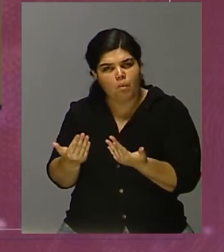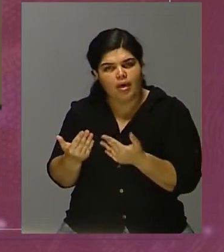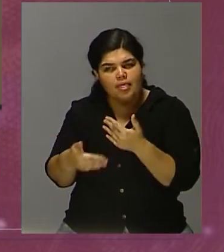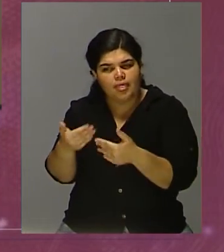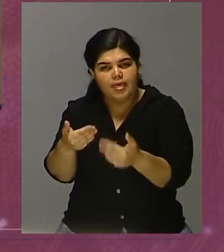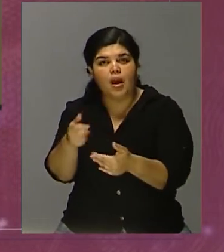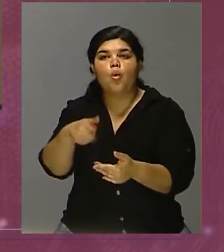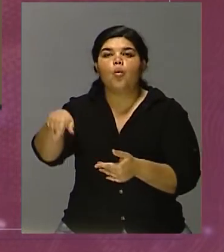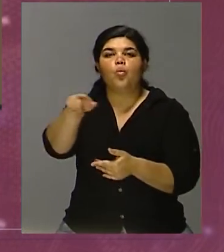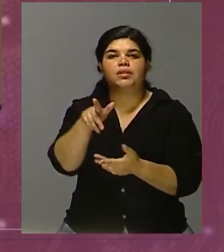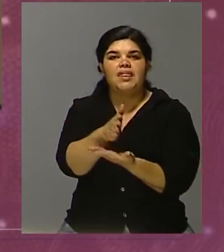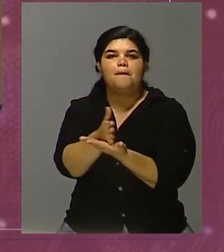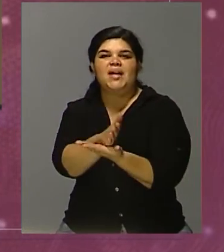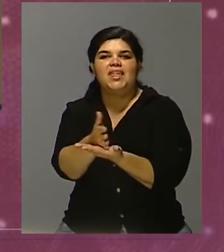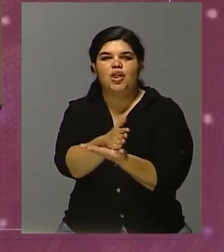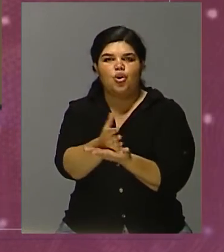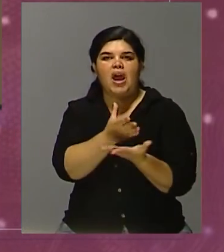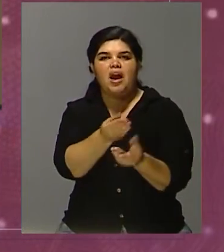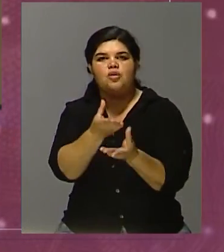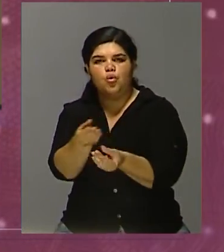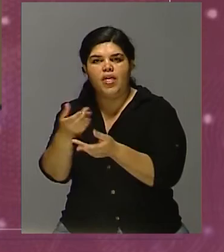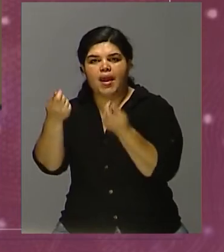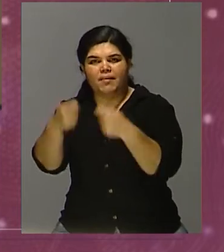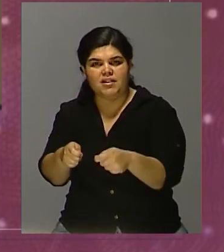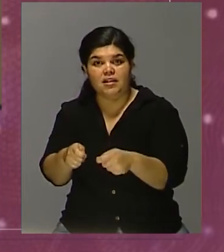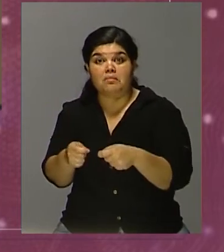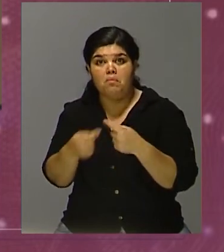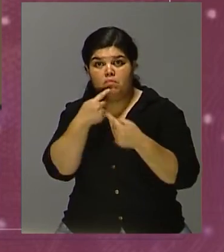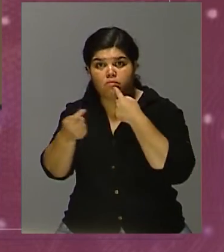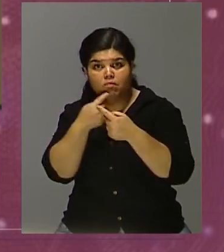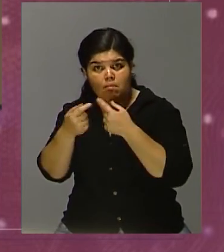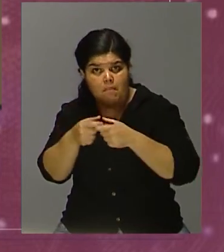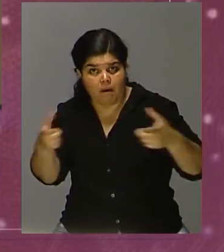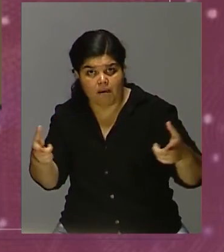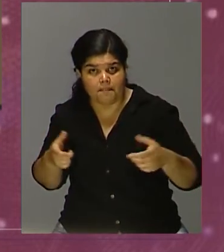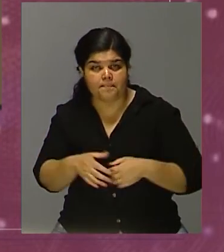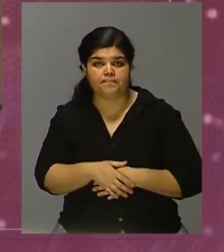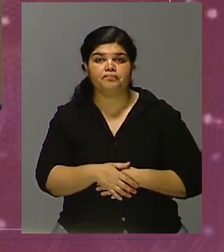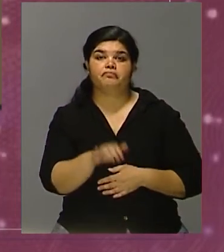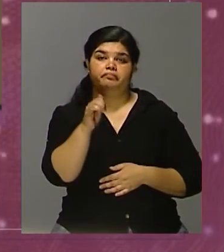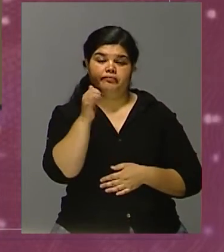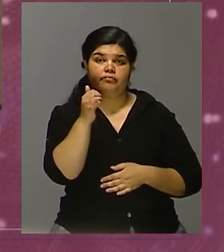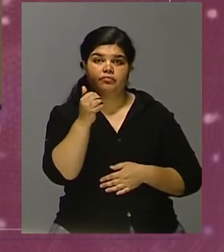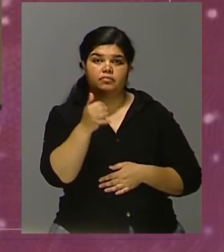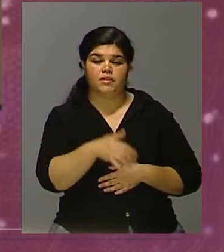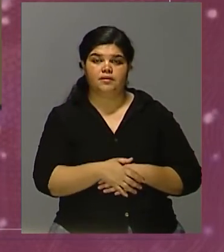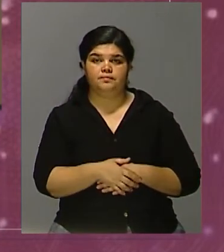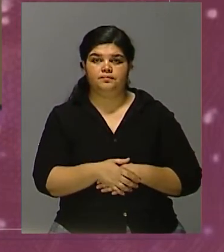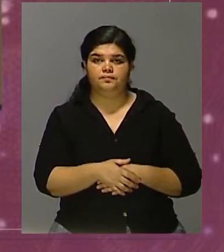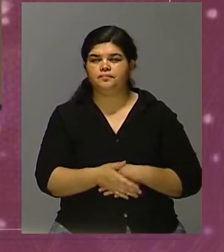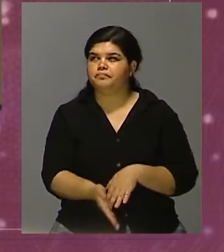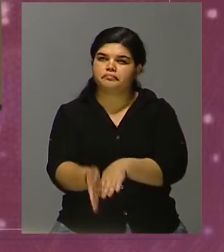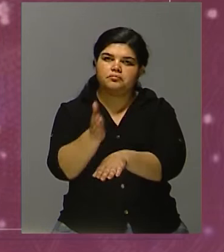los intermediarios en definitiva? Totalmente, totalmente. Esto, cuando recién